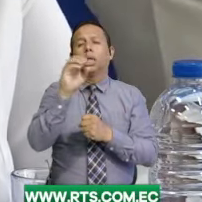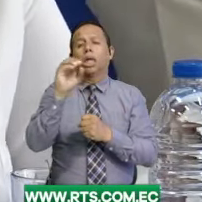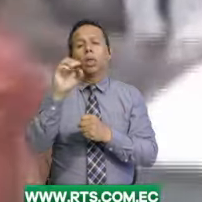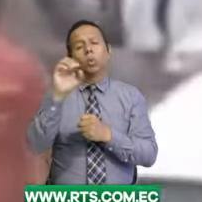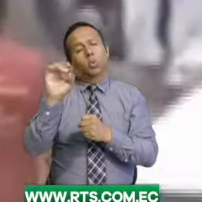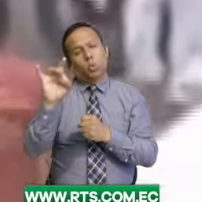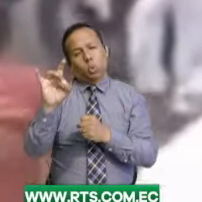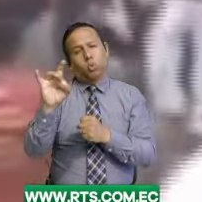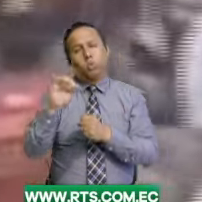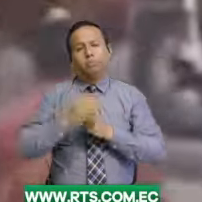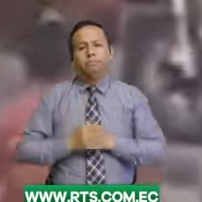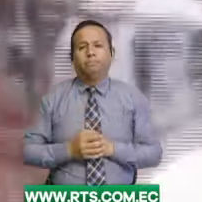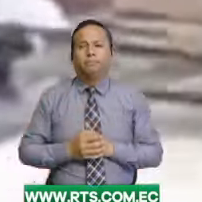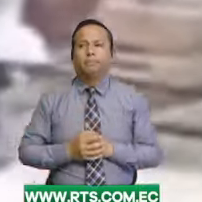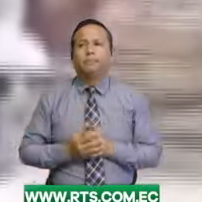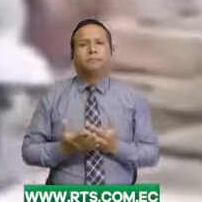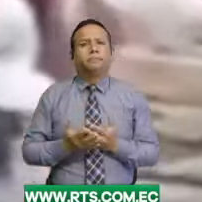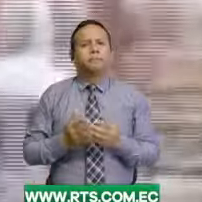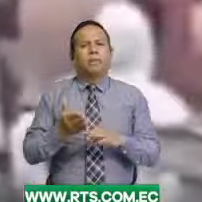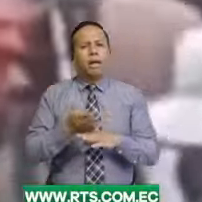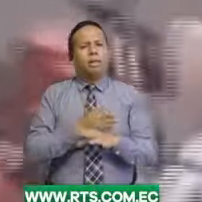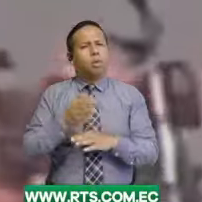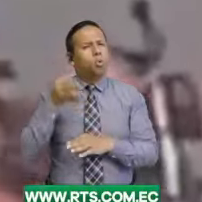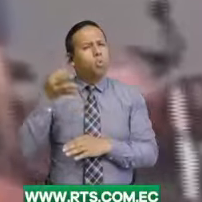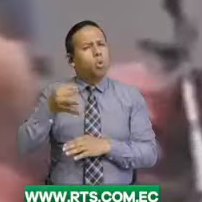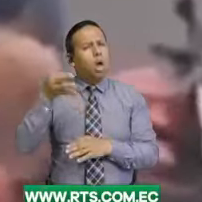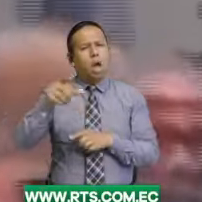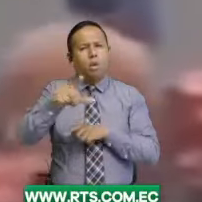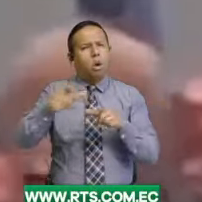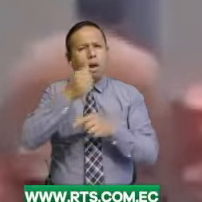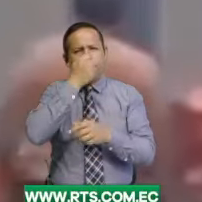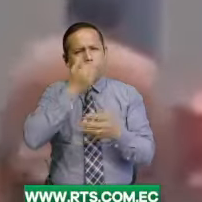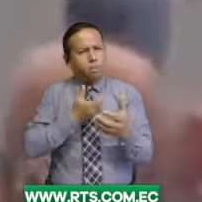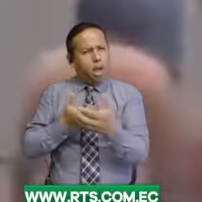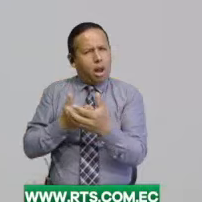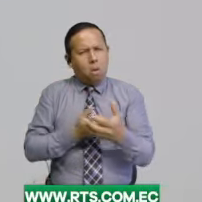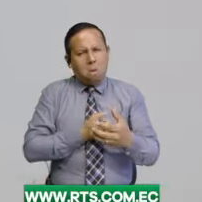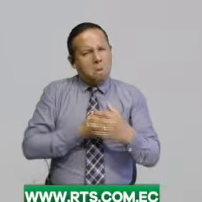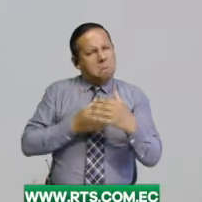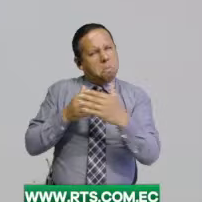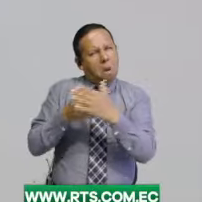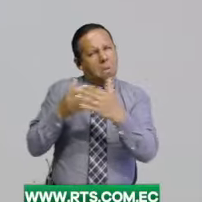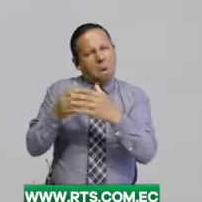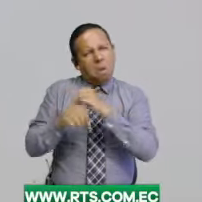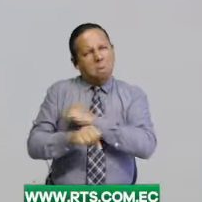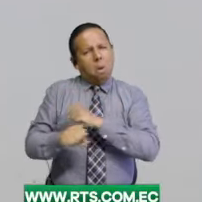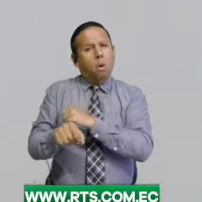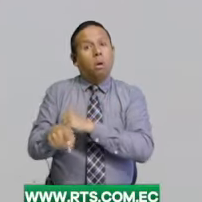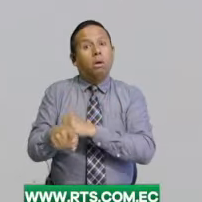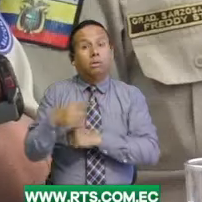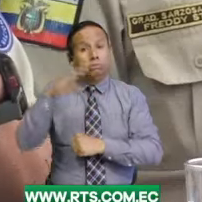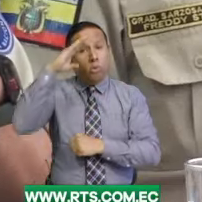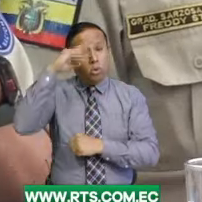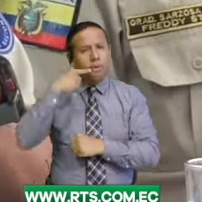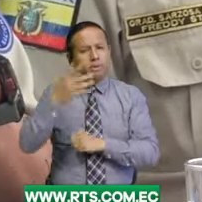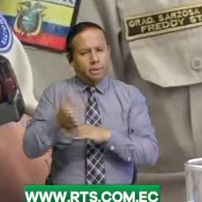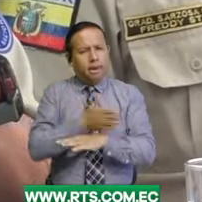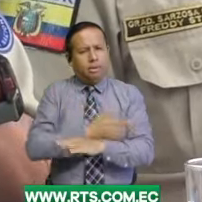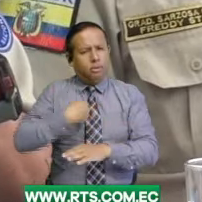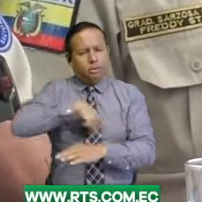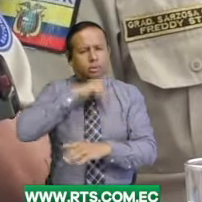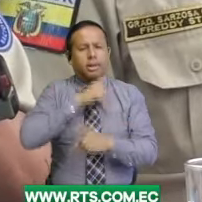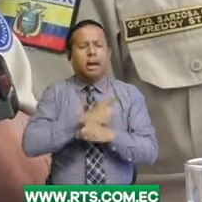3.508. Sobre el ataque al cuartel de bomberos de Durán, la policía asegura que ya tiene una línea de investigación que busca determinar el móvil. Es que lamentamos